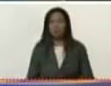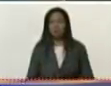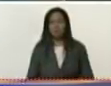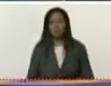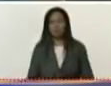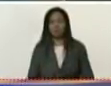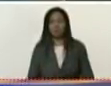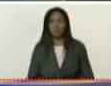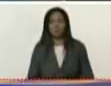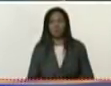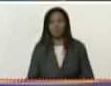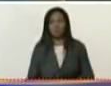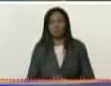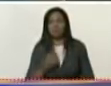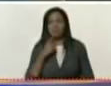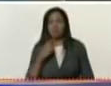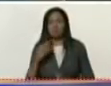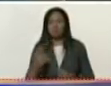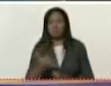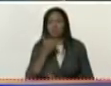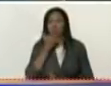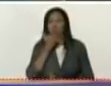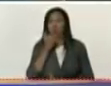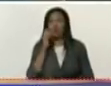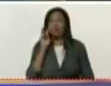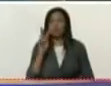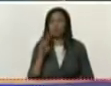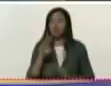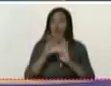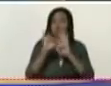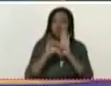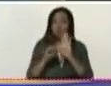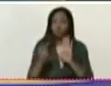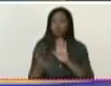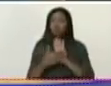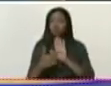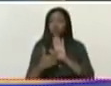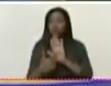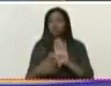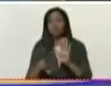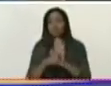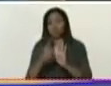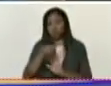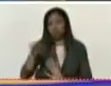Que se coma la luz. Ahí está la constitución y ahí está la ley, ya sabe.